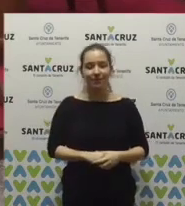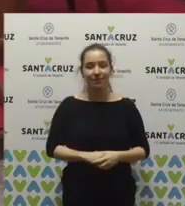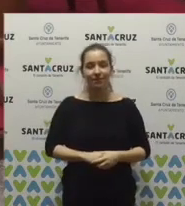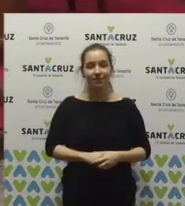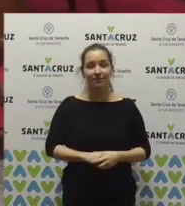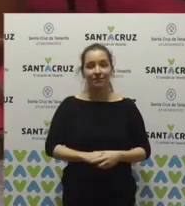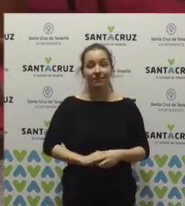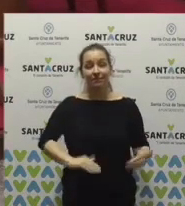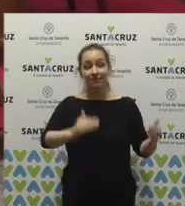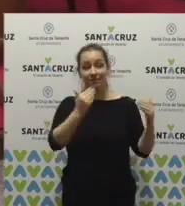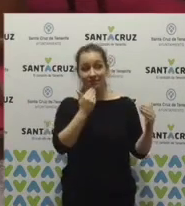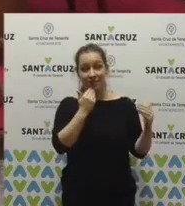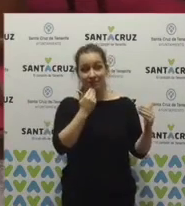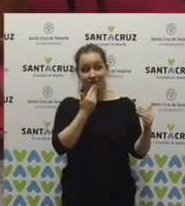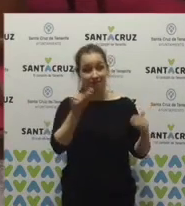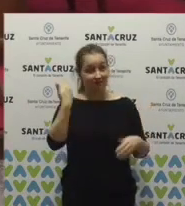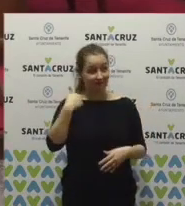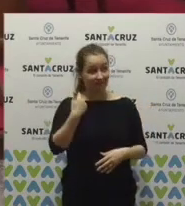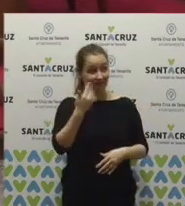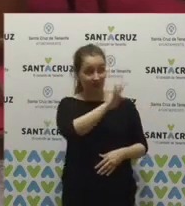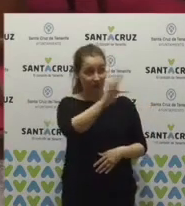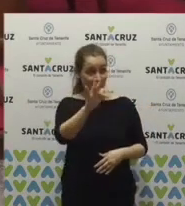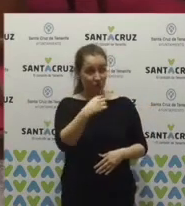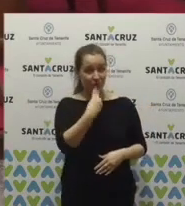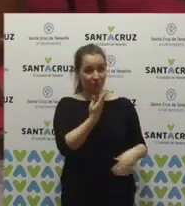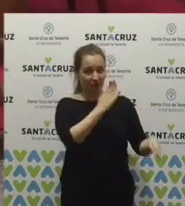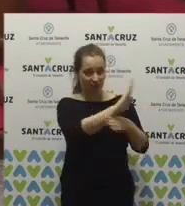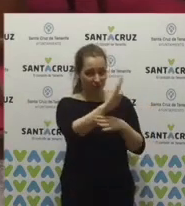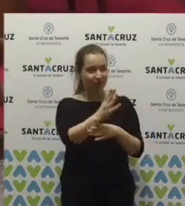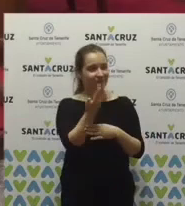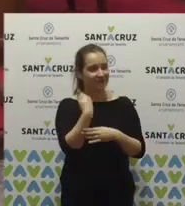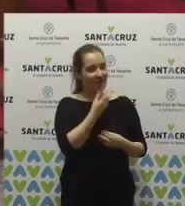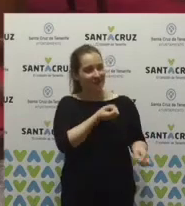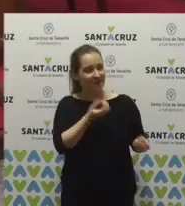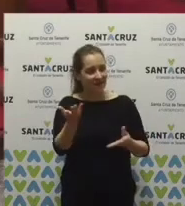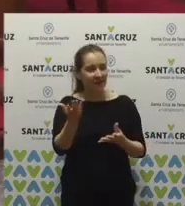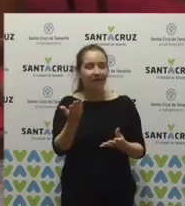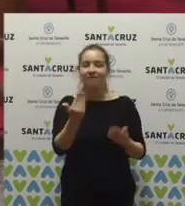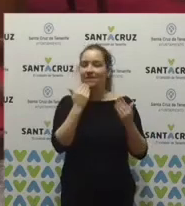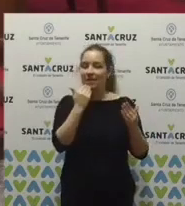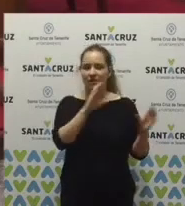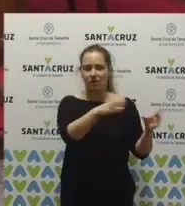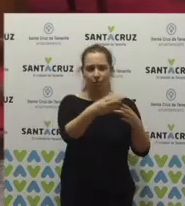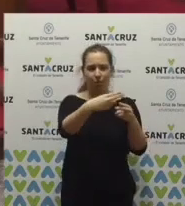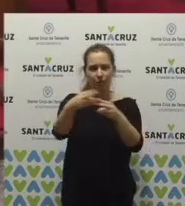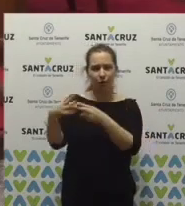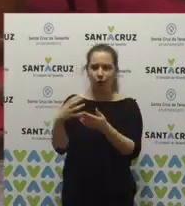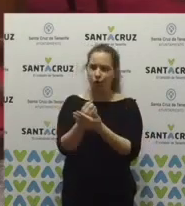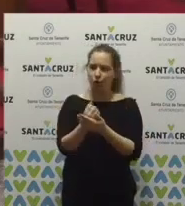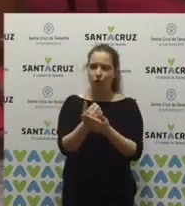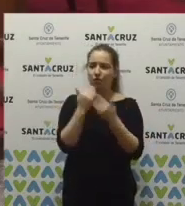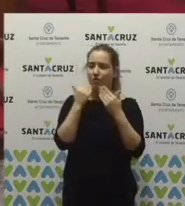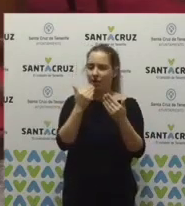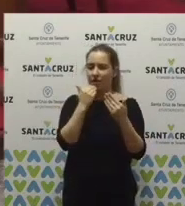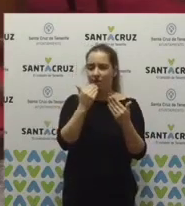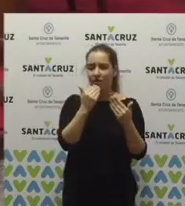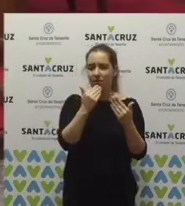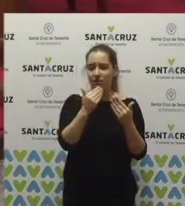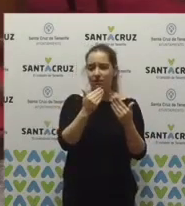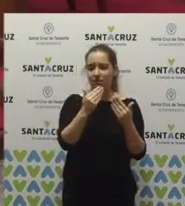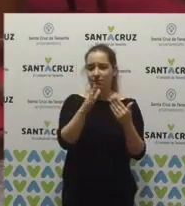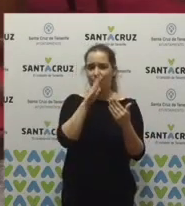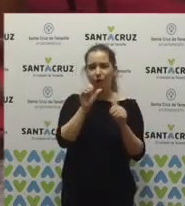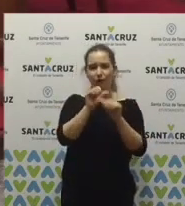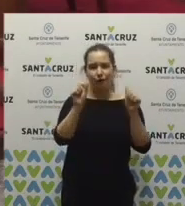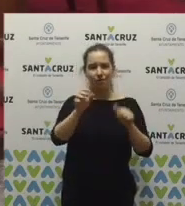turno del portavoz sí que más le agradezco a todos los grupos el tono que creo que debe ser al adecuado el adecuado porque una cosa es la